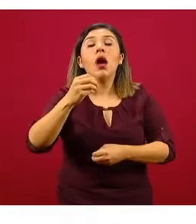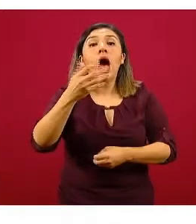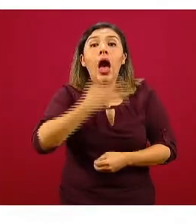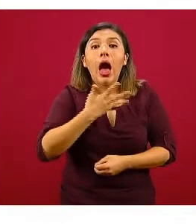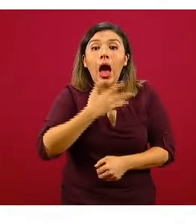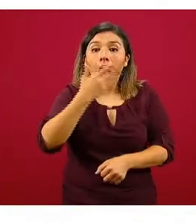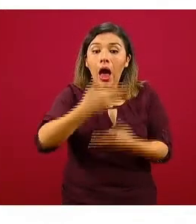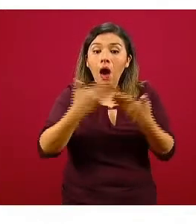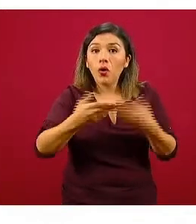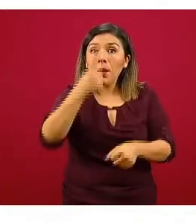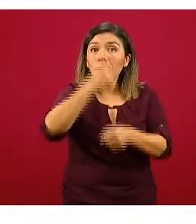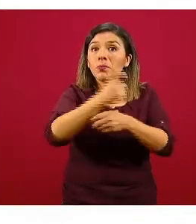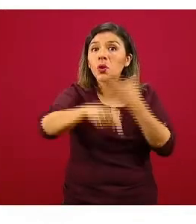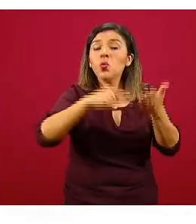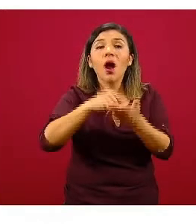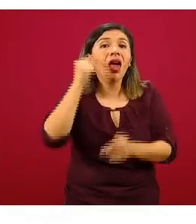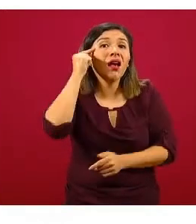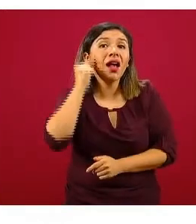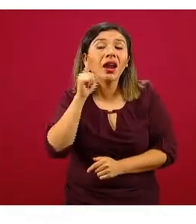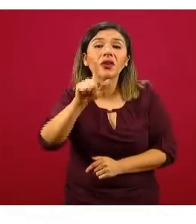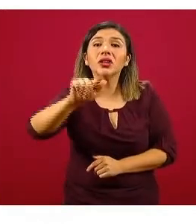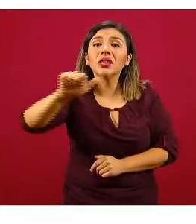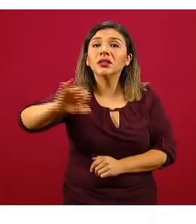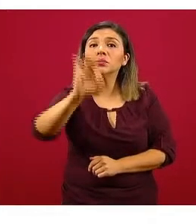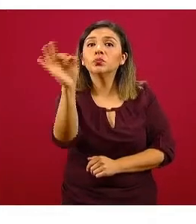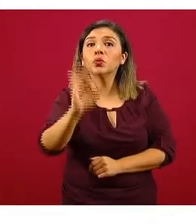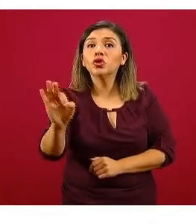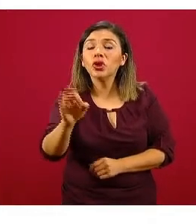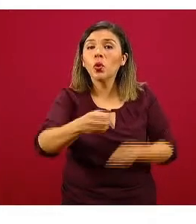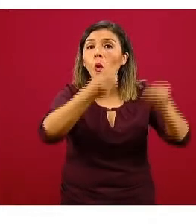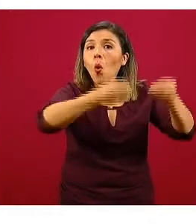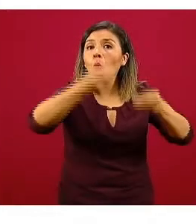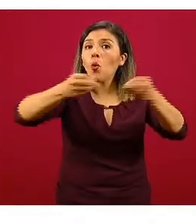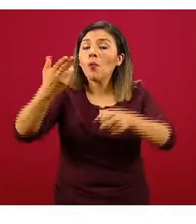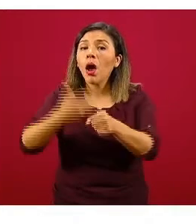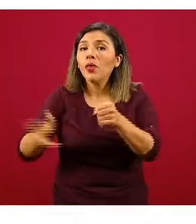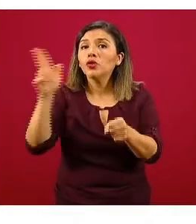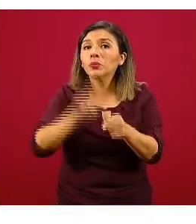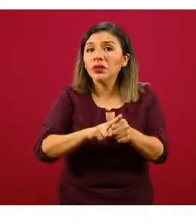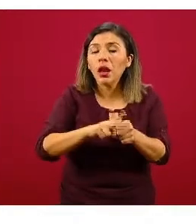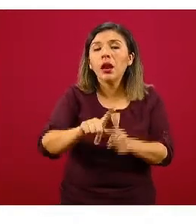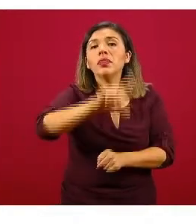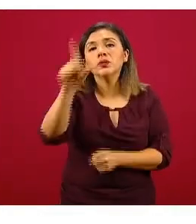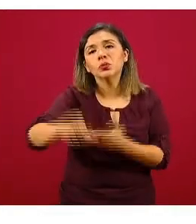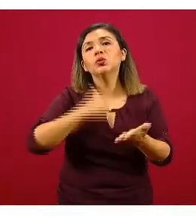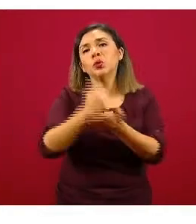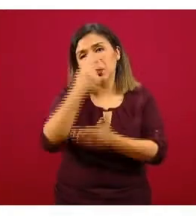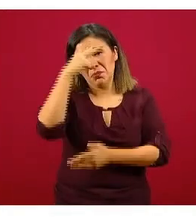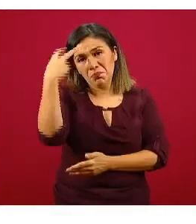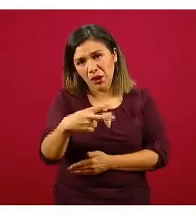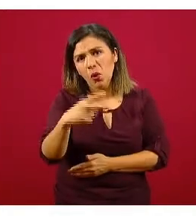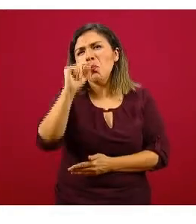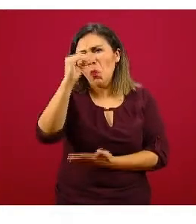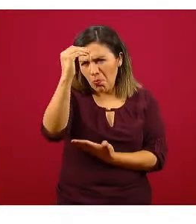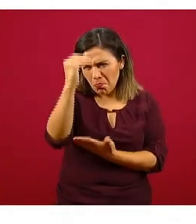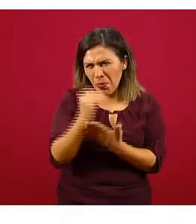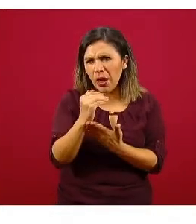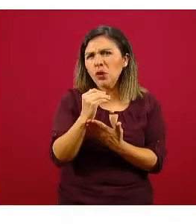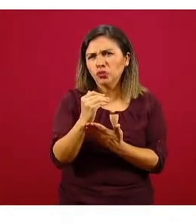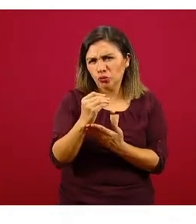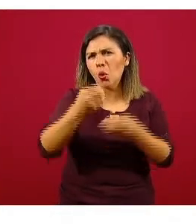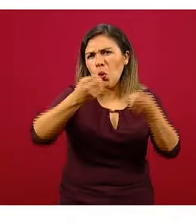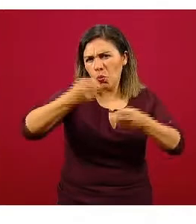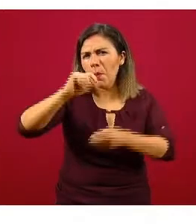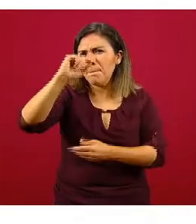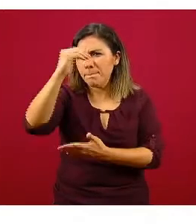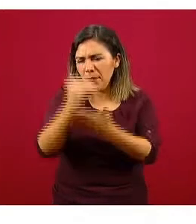el primer lugar a Guerrero con un 76% de esta ocupación y sigue la Ciudad de México, aunque ha disminuido la